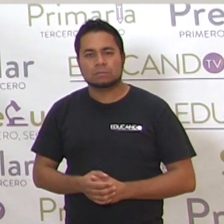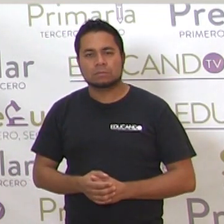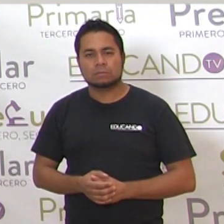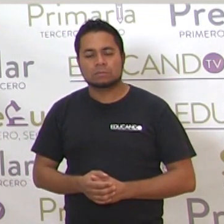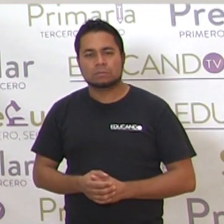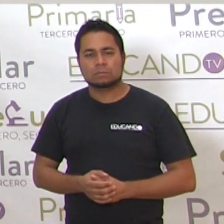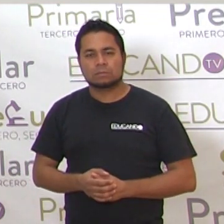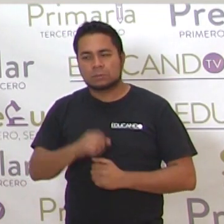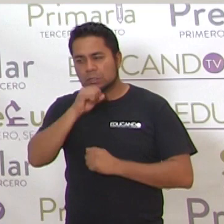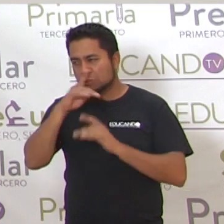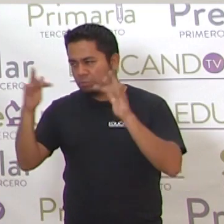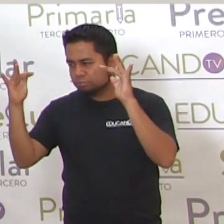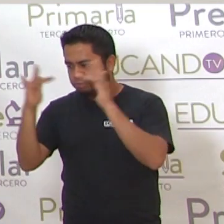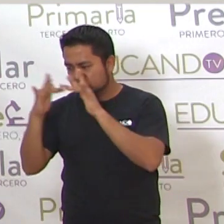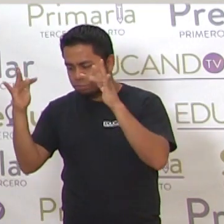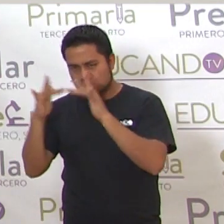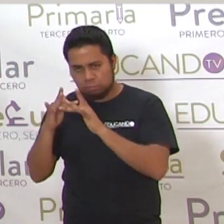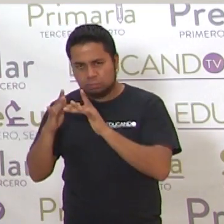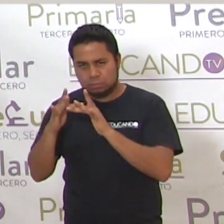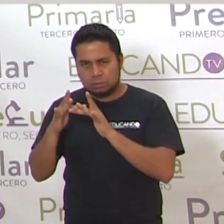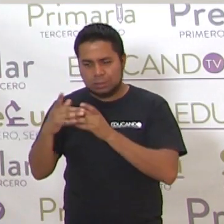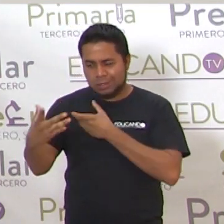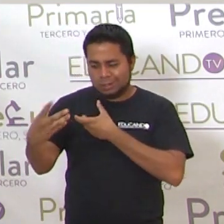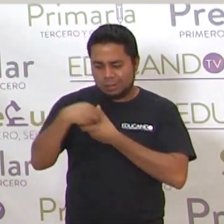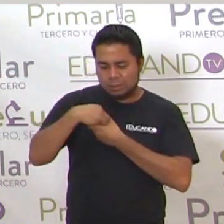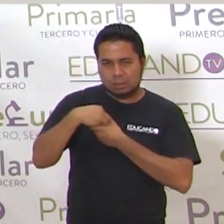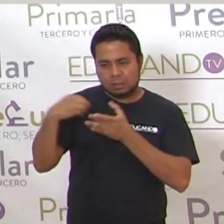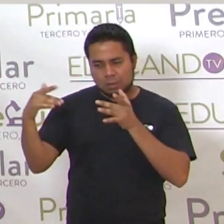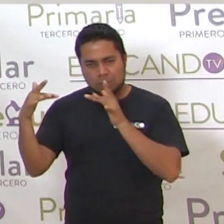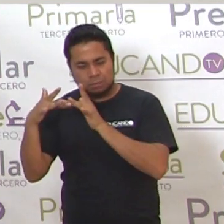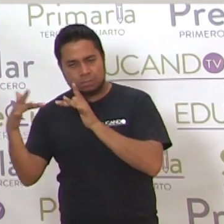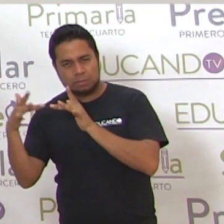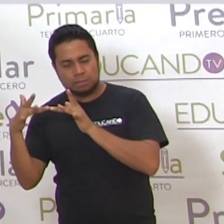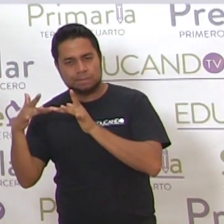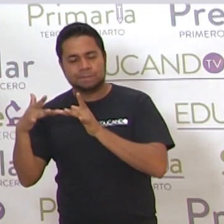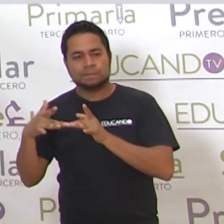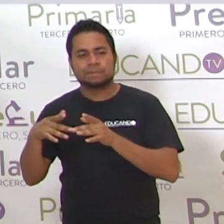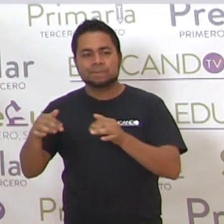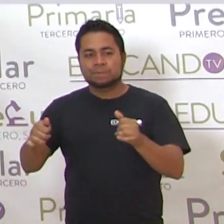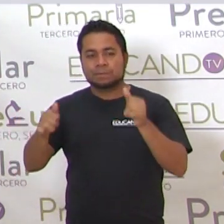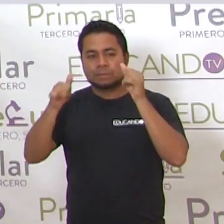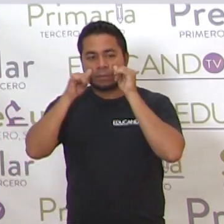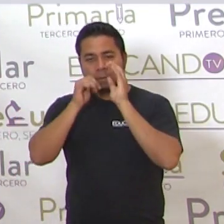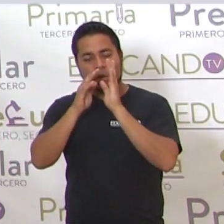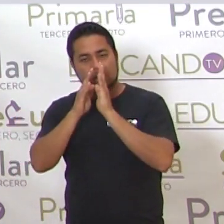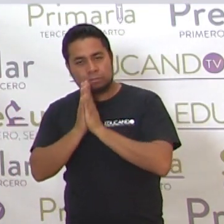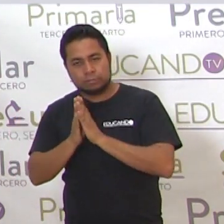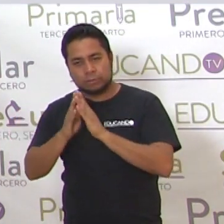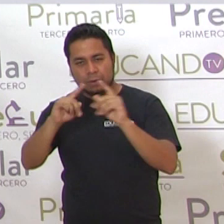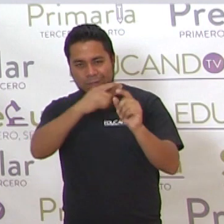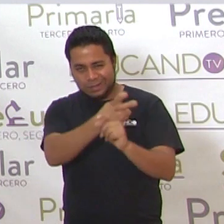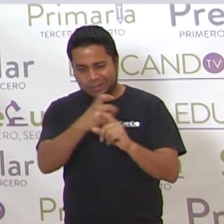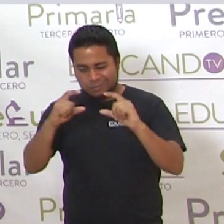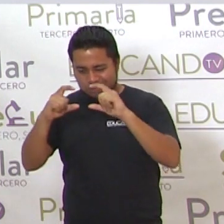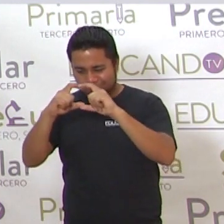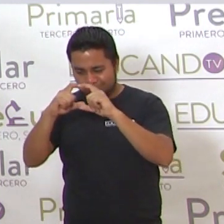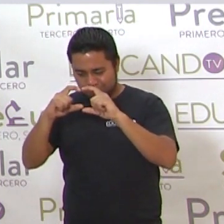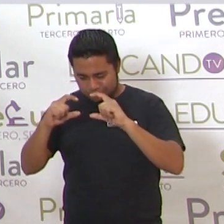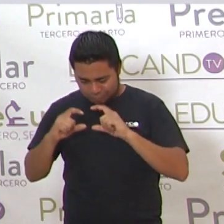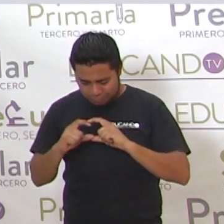vinculó bien mucha atención con esta parte porque te va a servir